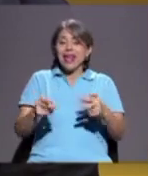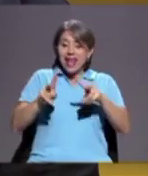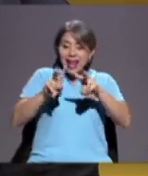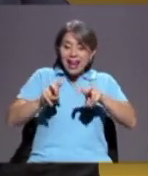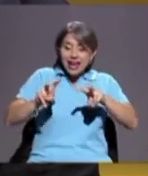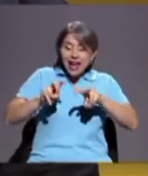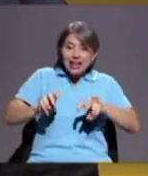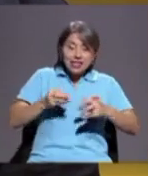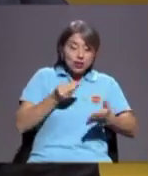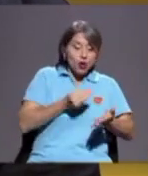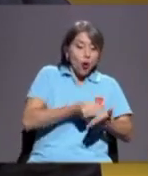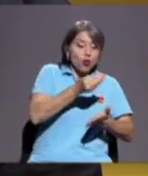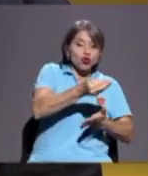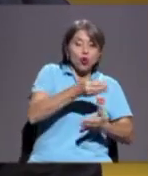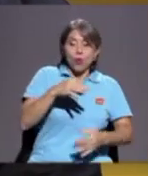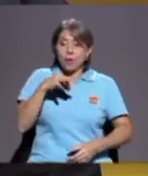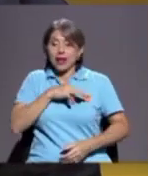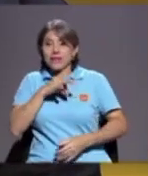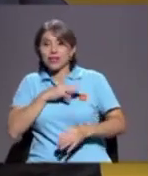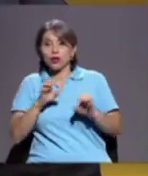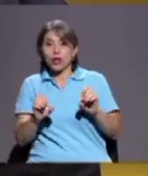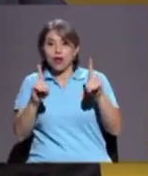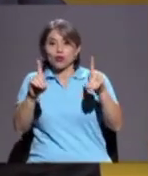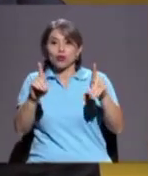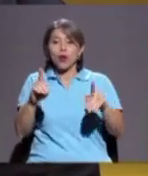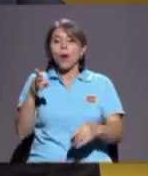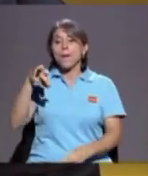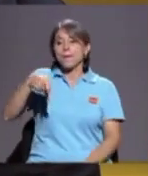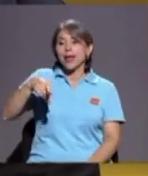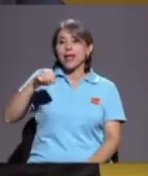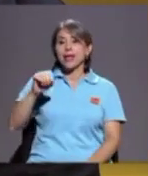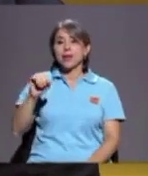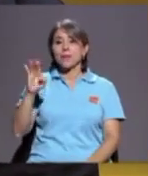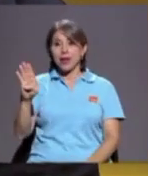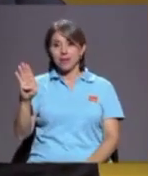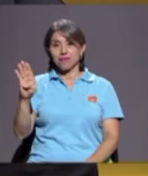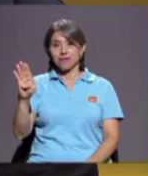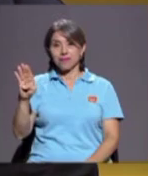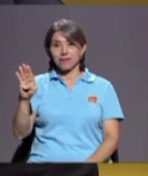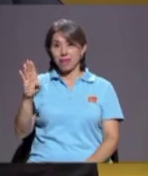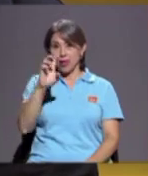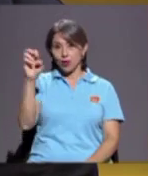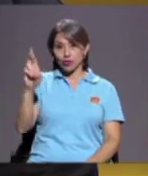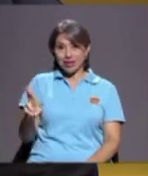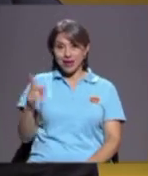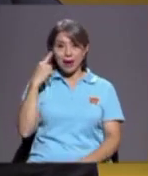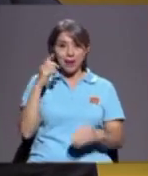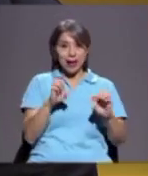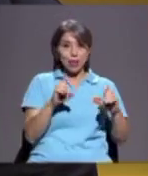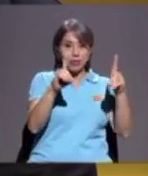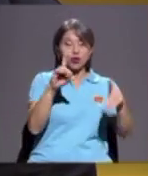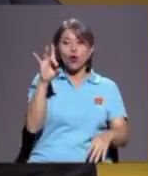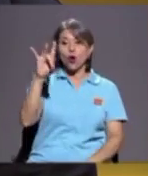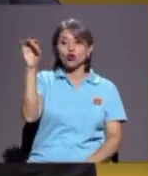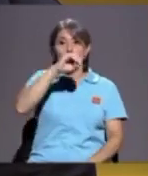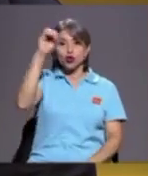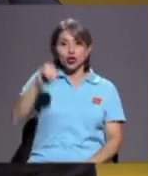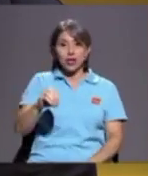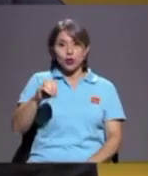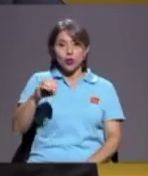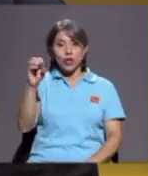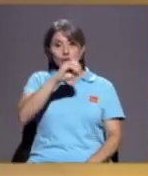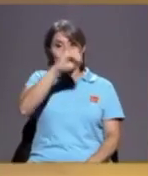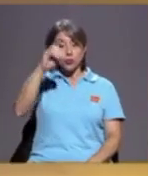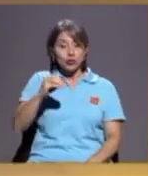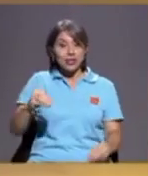Bueno, 8% del Producto Interno Bruto en educación en Costa Rica es uno de los porcentajes más altos en América Latina. Incluso creo que es más alto. En la